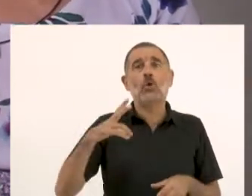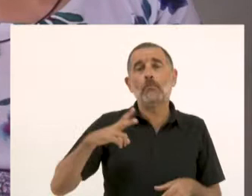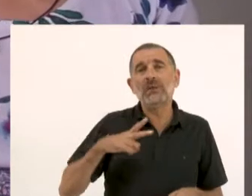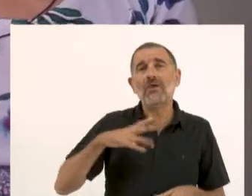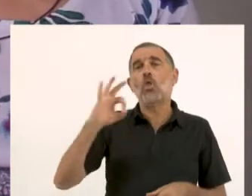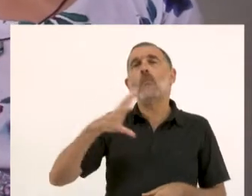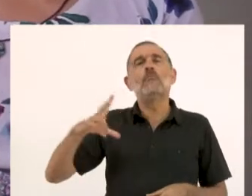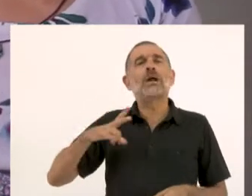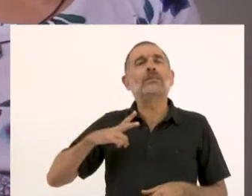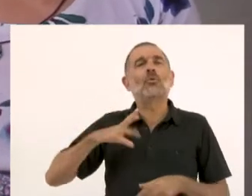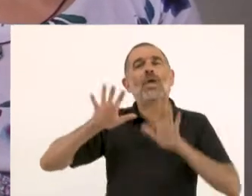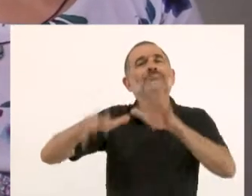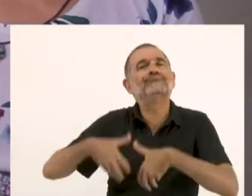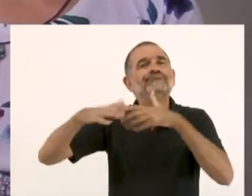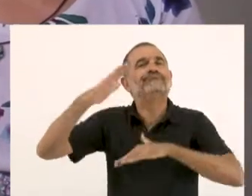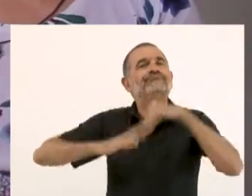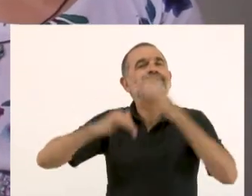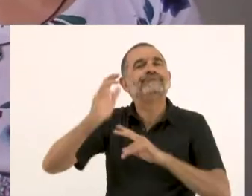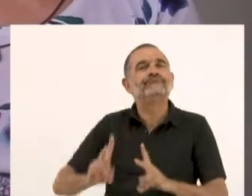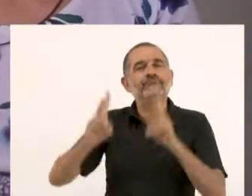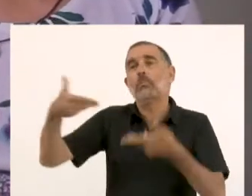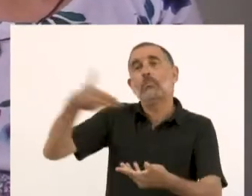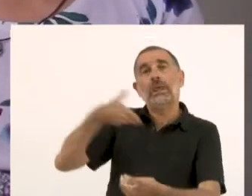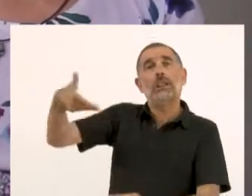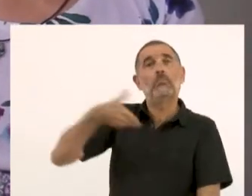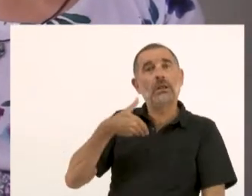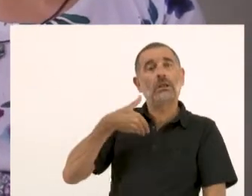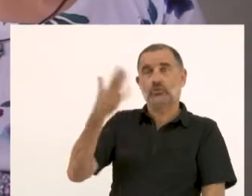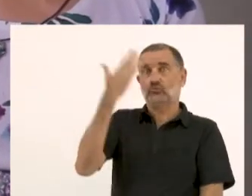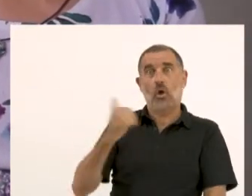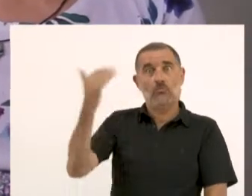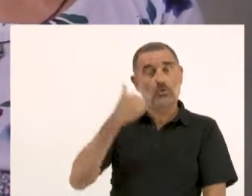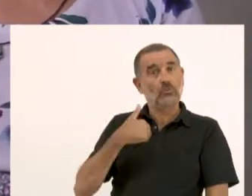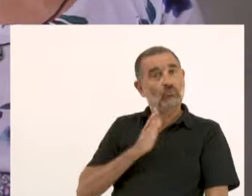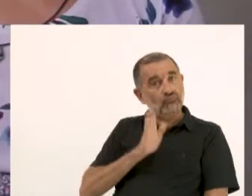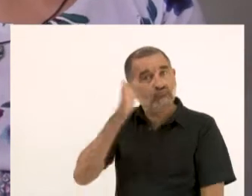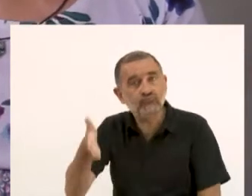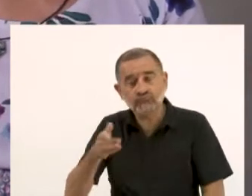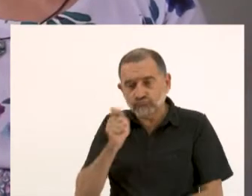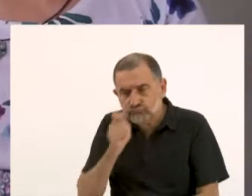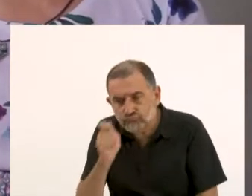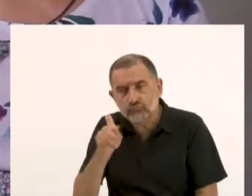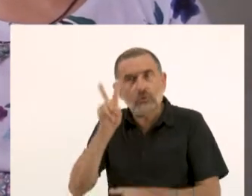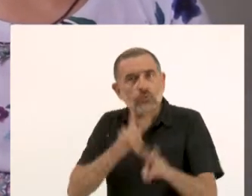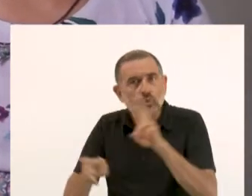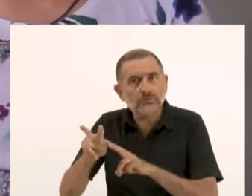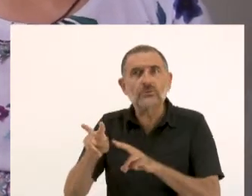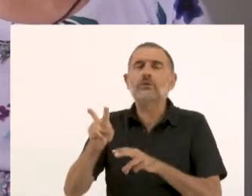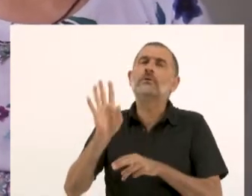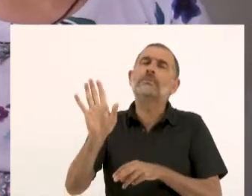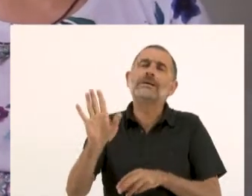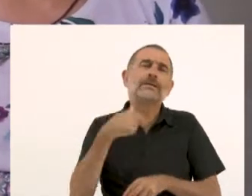de formación por parte de museos en torno al patrimonio, en torno a